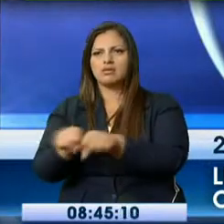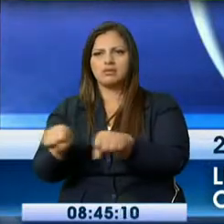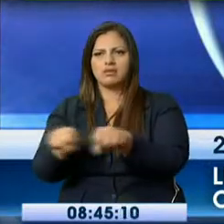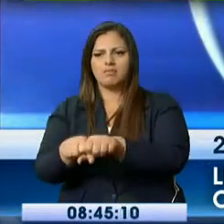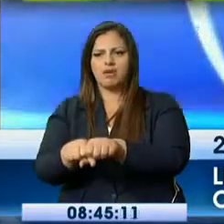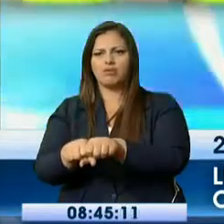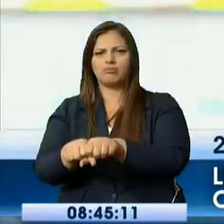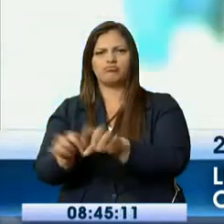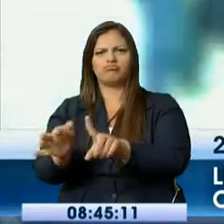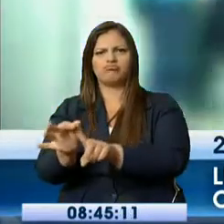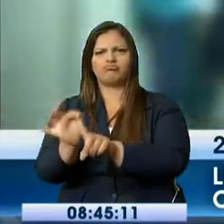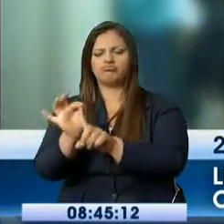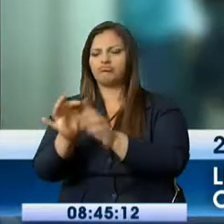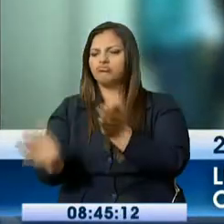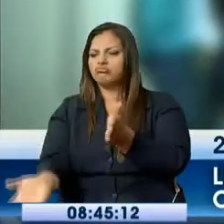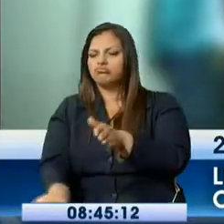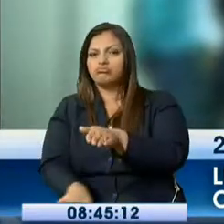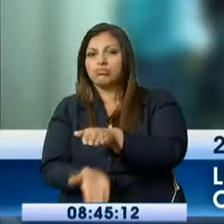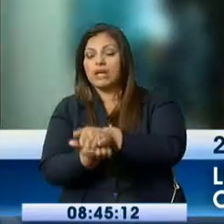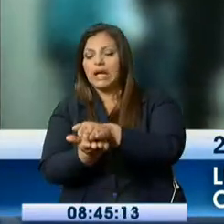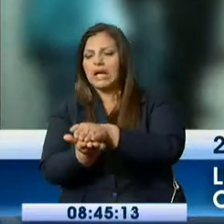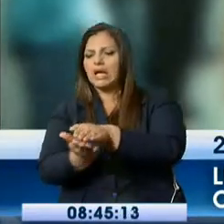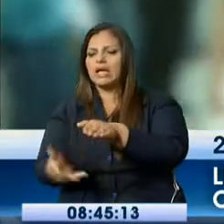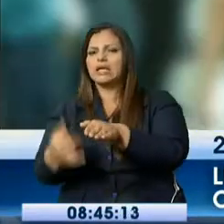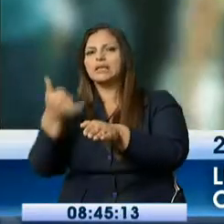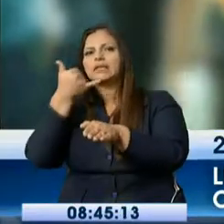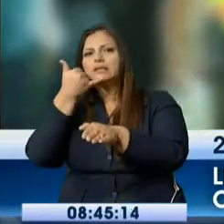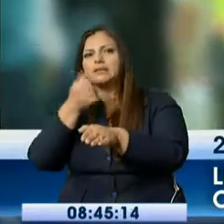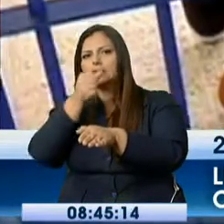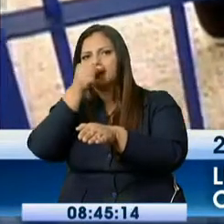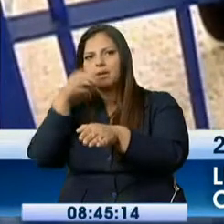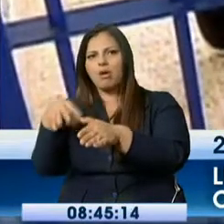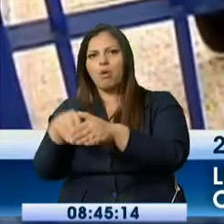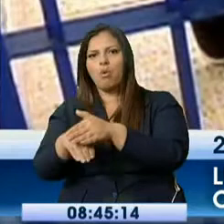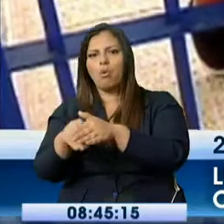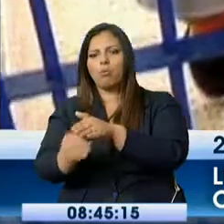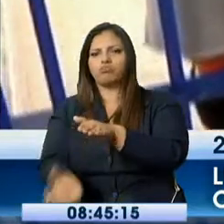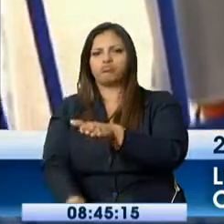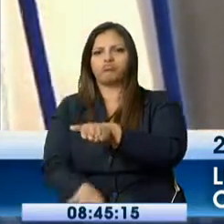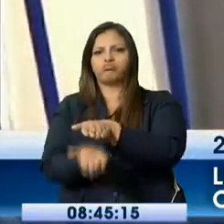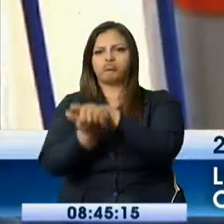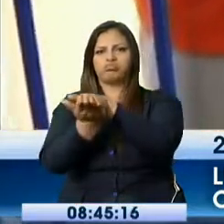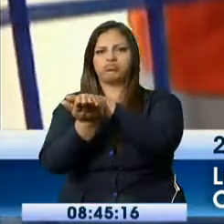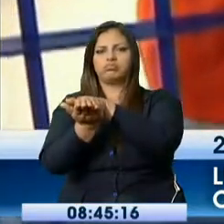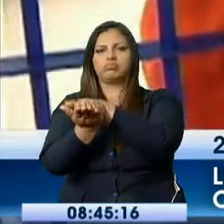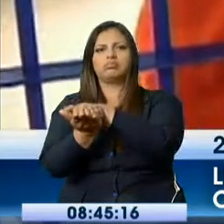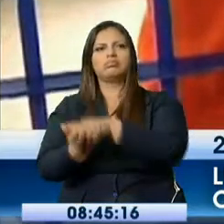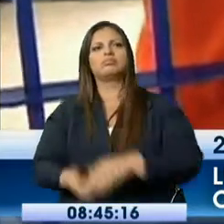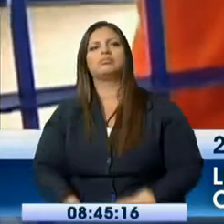a fiscalización. Los operativos continúan para dar con las acciones ilegales